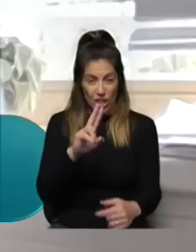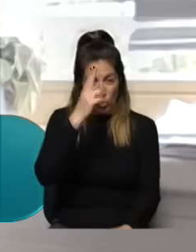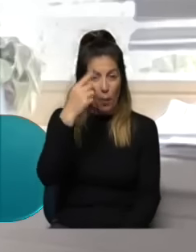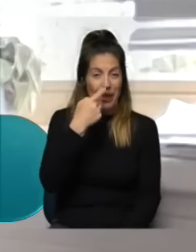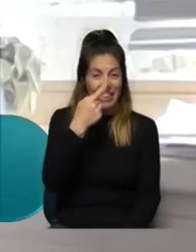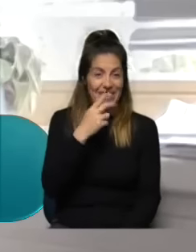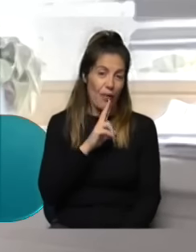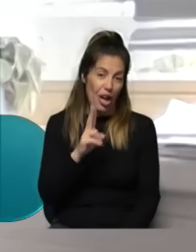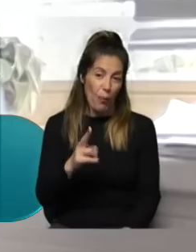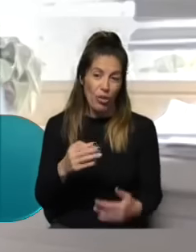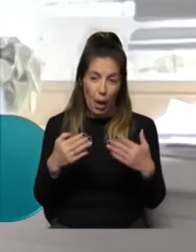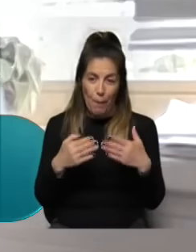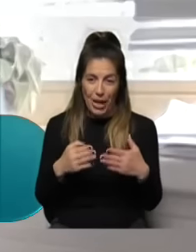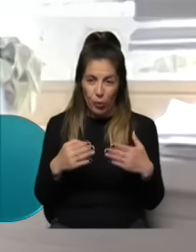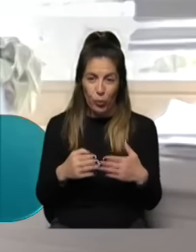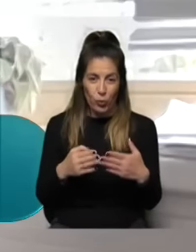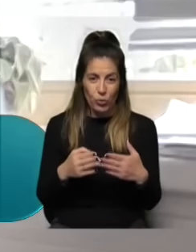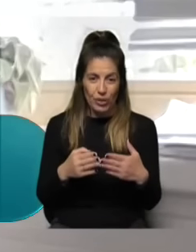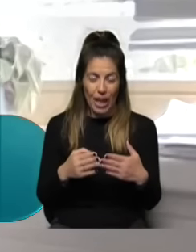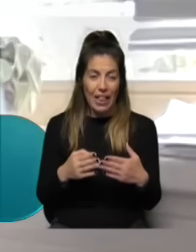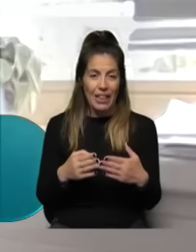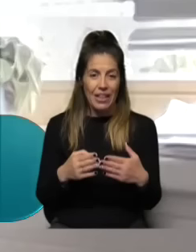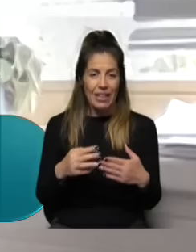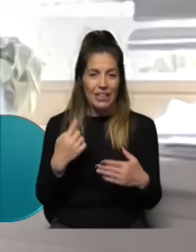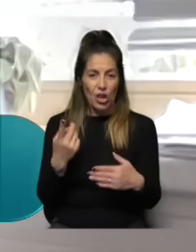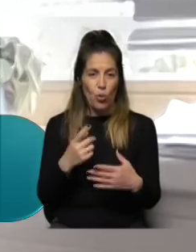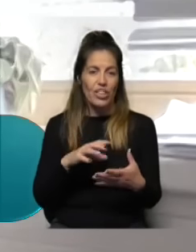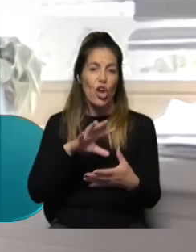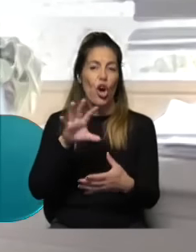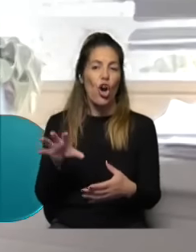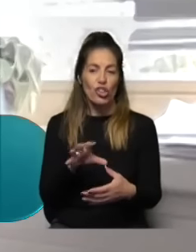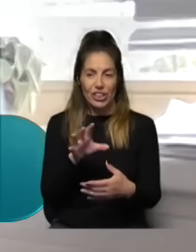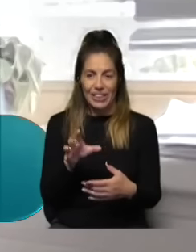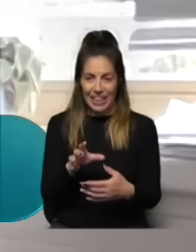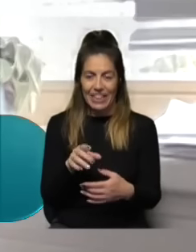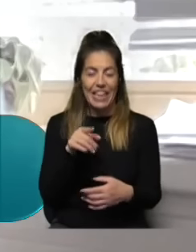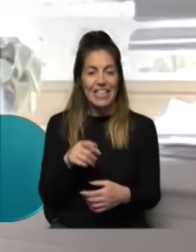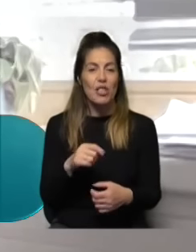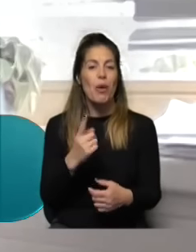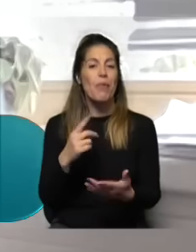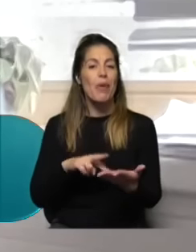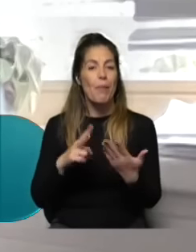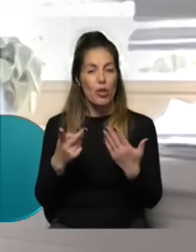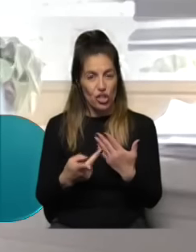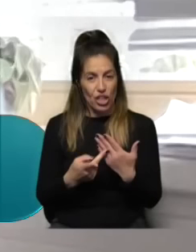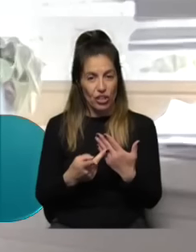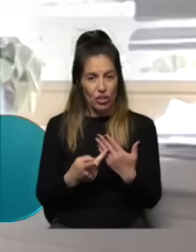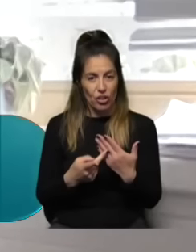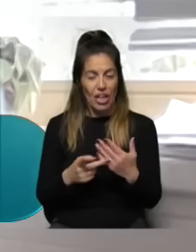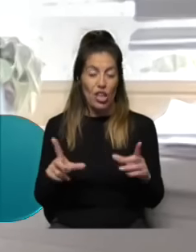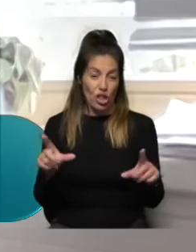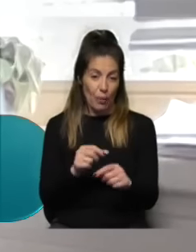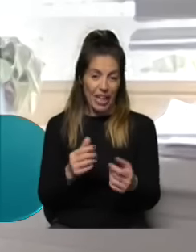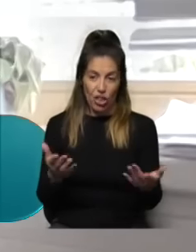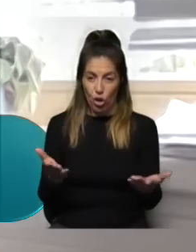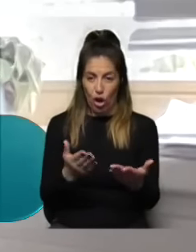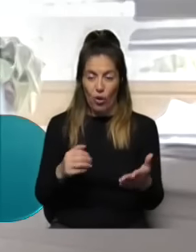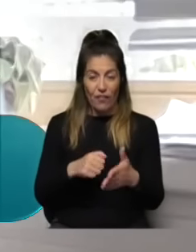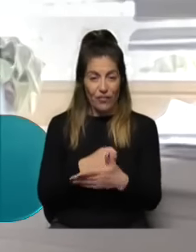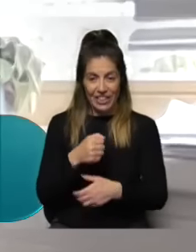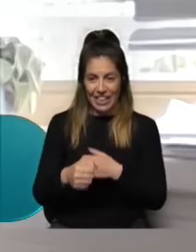interesaba responder algunas preguntas a nivel de nuestro continente, y bueno, ese fue mi primer proyecto que estoy medio cerrando ahora, a fin de